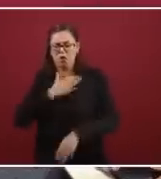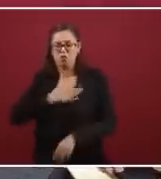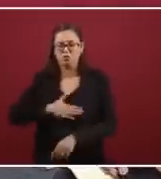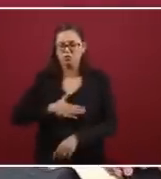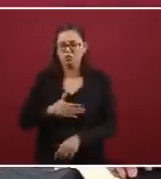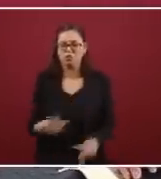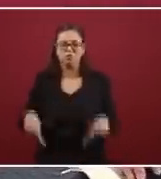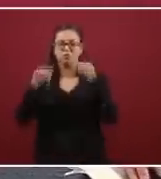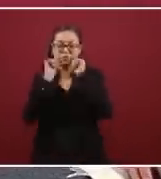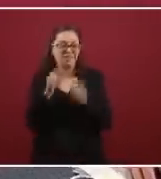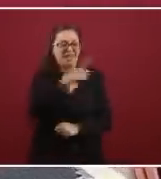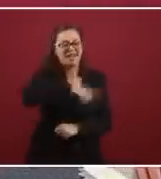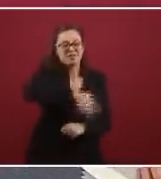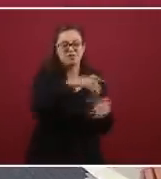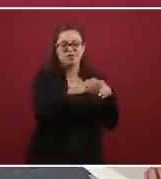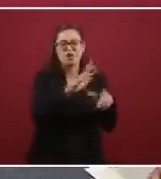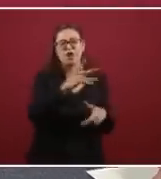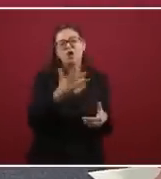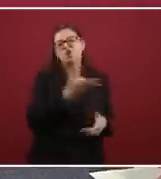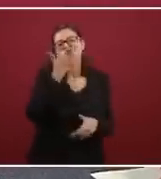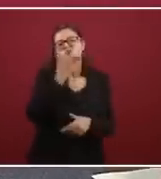de manipular,